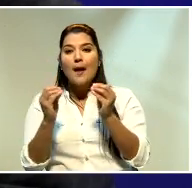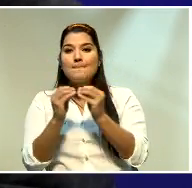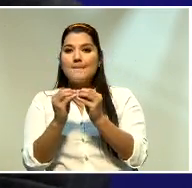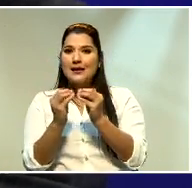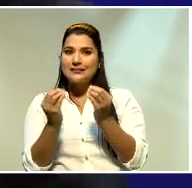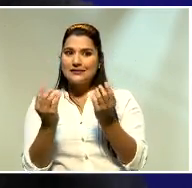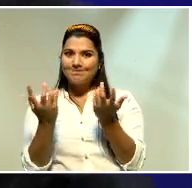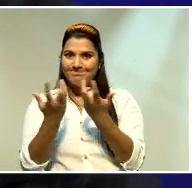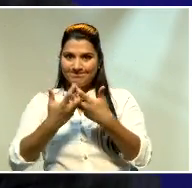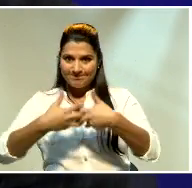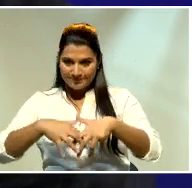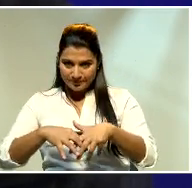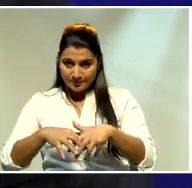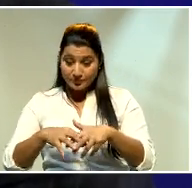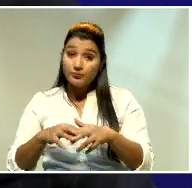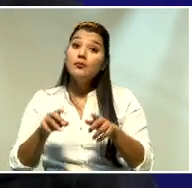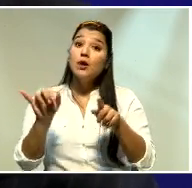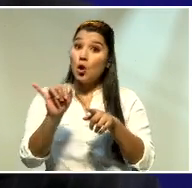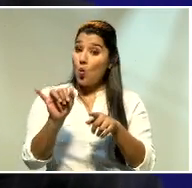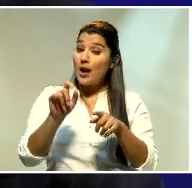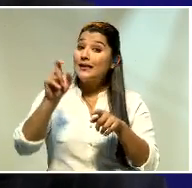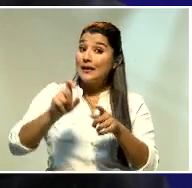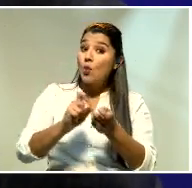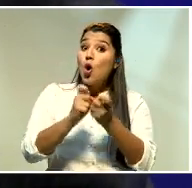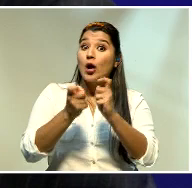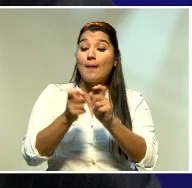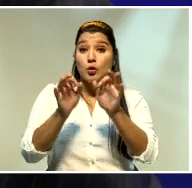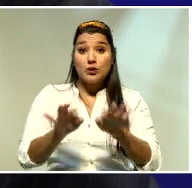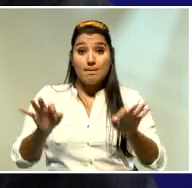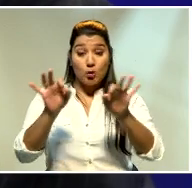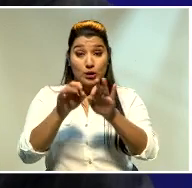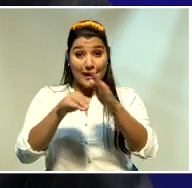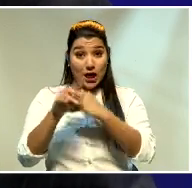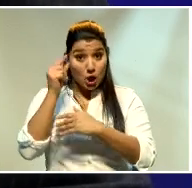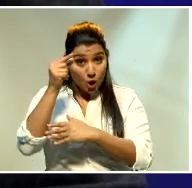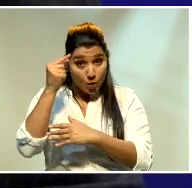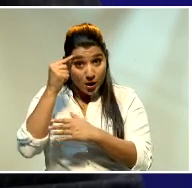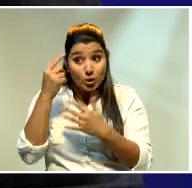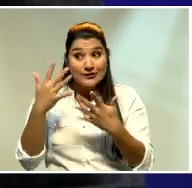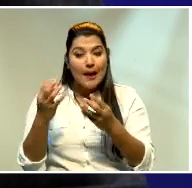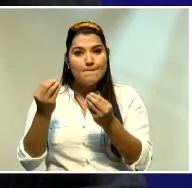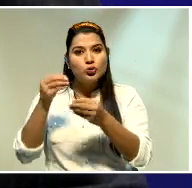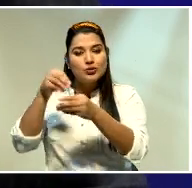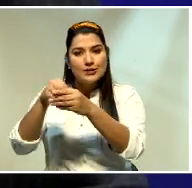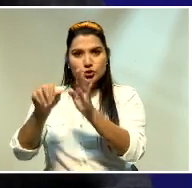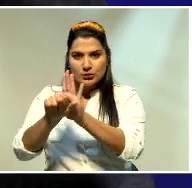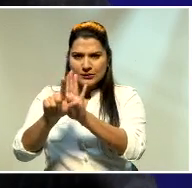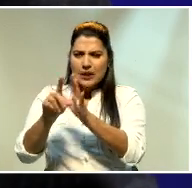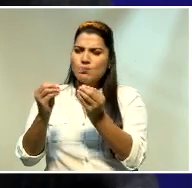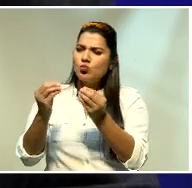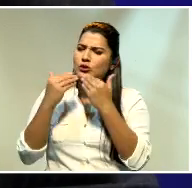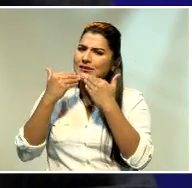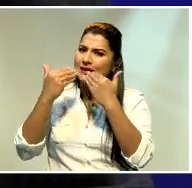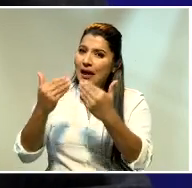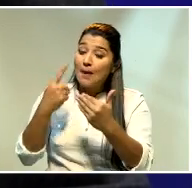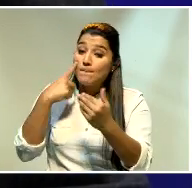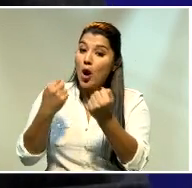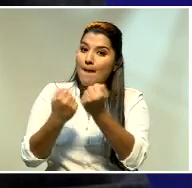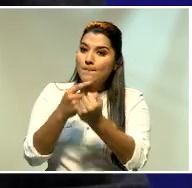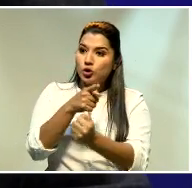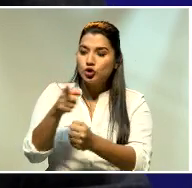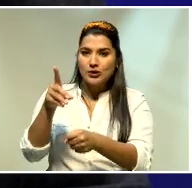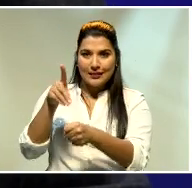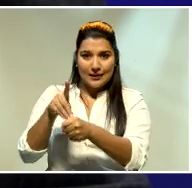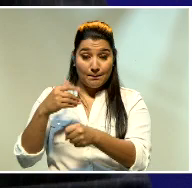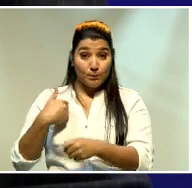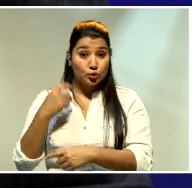del Ejecutivo. Hay que hacer otras reformas importantes del Estado, que muchas están puestas ahora en el Congreso y agradecemos mucho el apoyo de los diputados